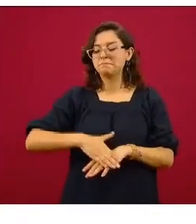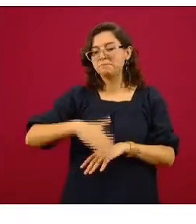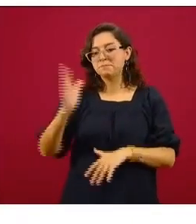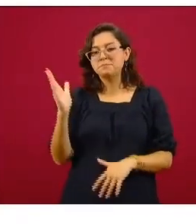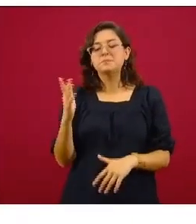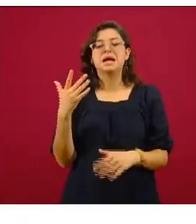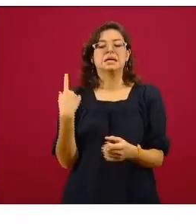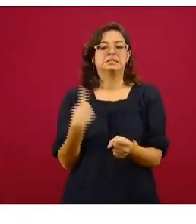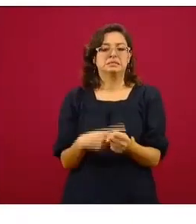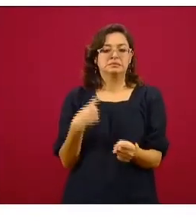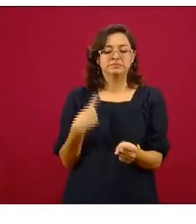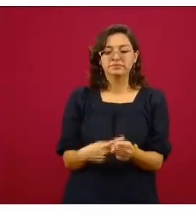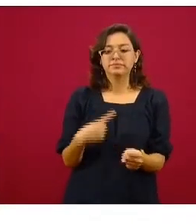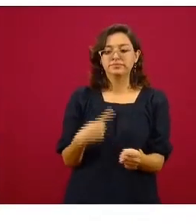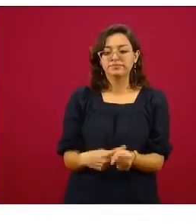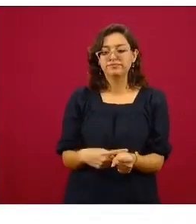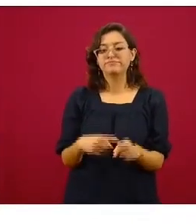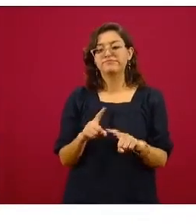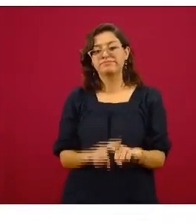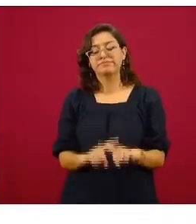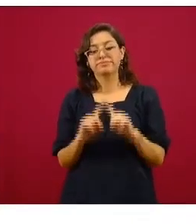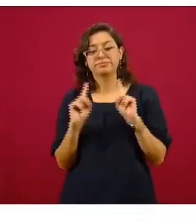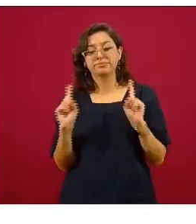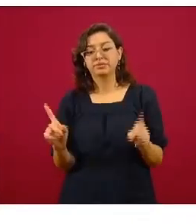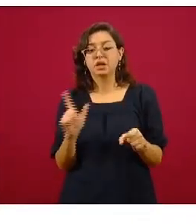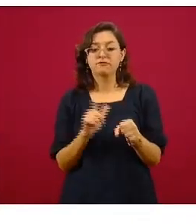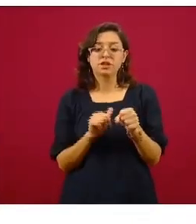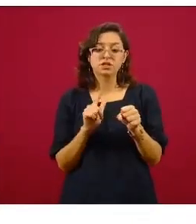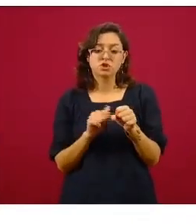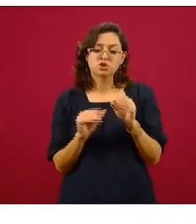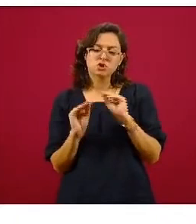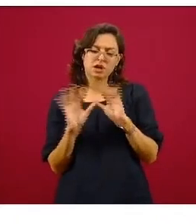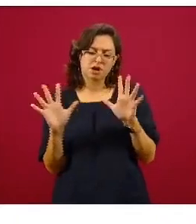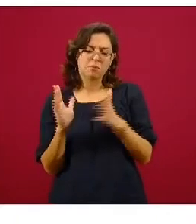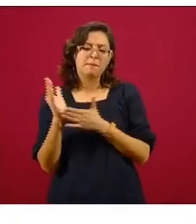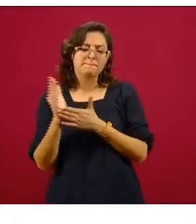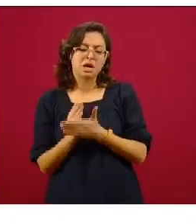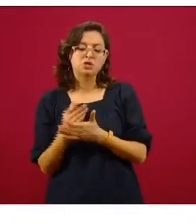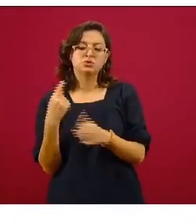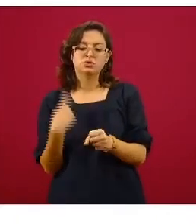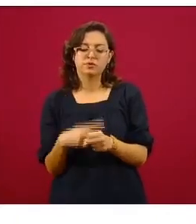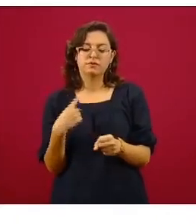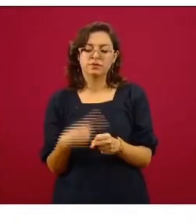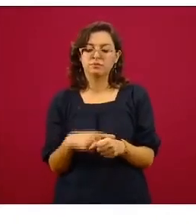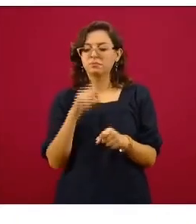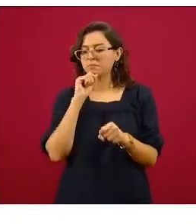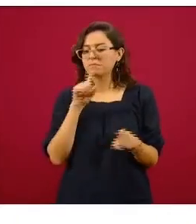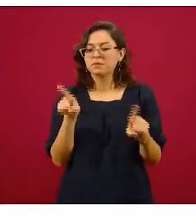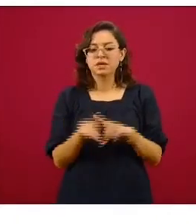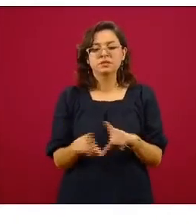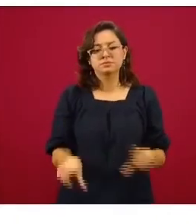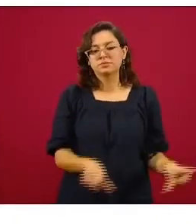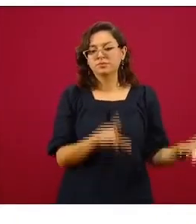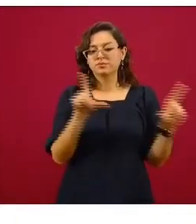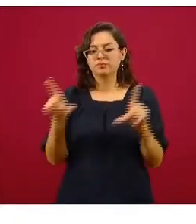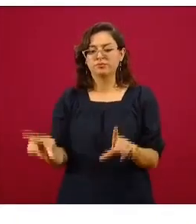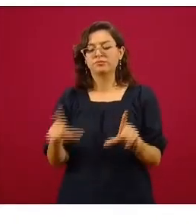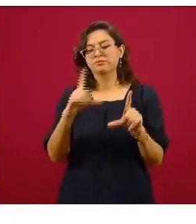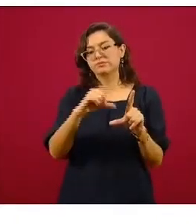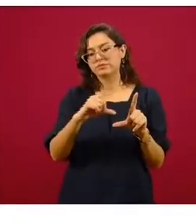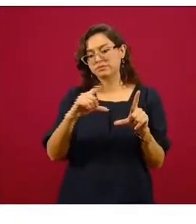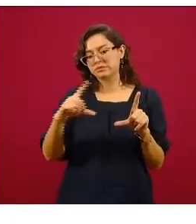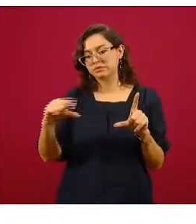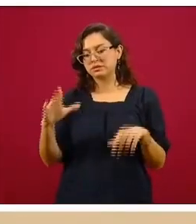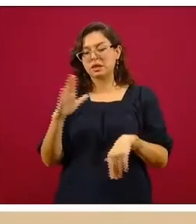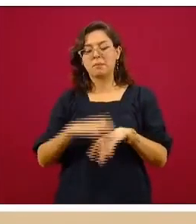más importante en comparación a las que tienen los colores más claros. Y en la siguiente diapositiva pues podemos ver esta diferencia mucho